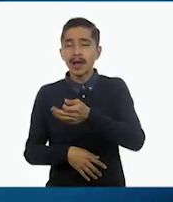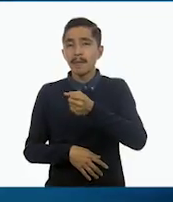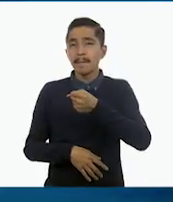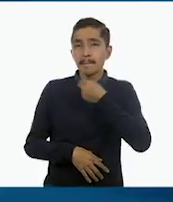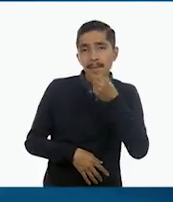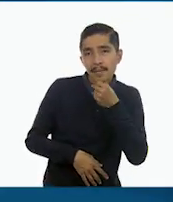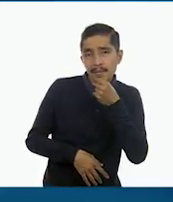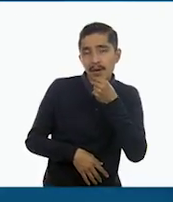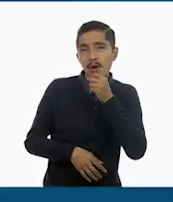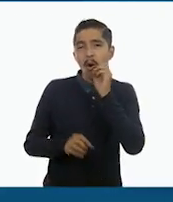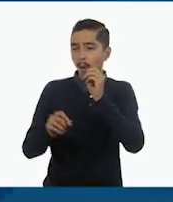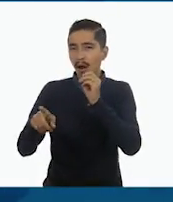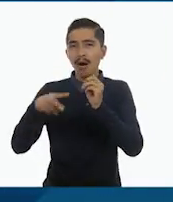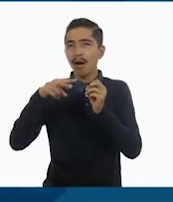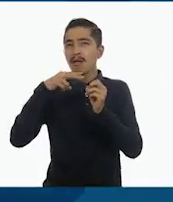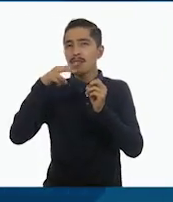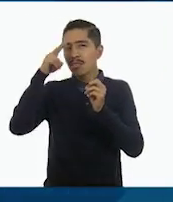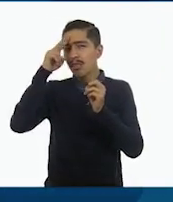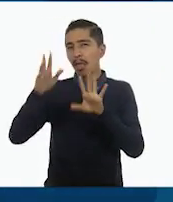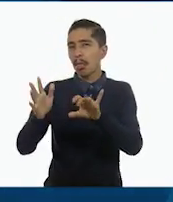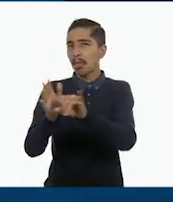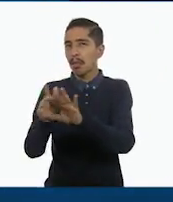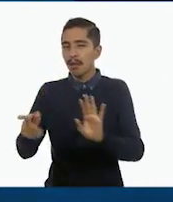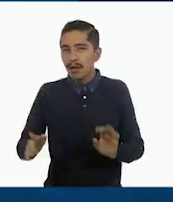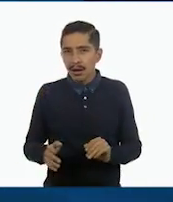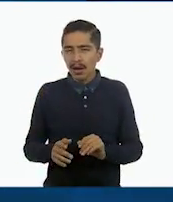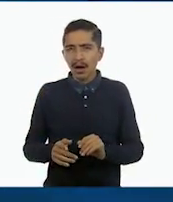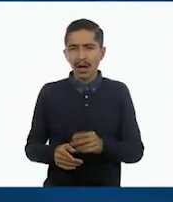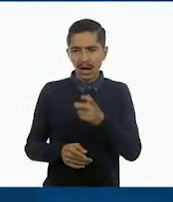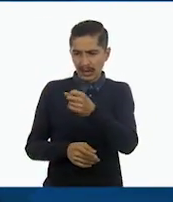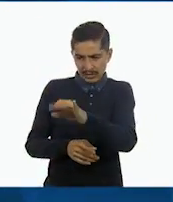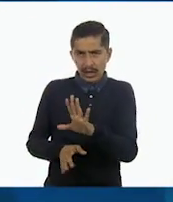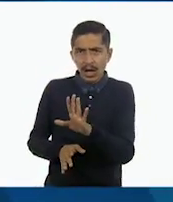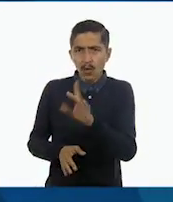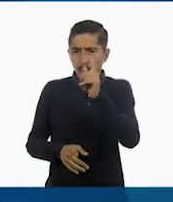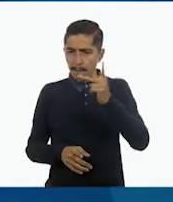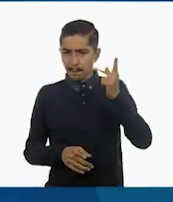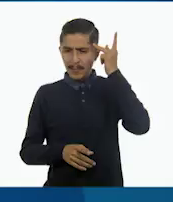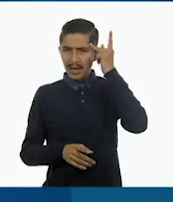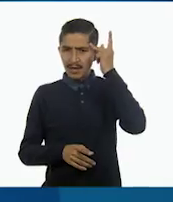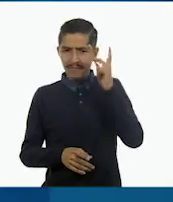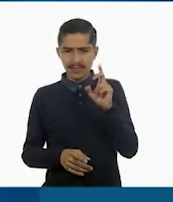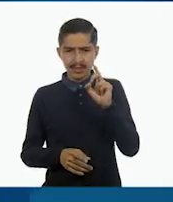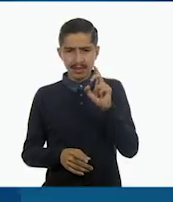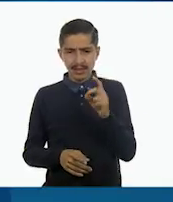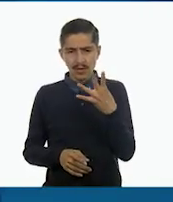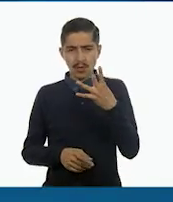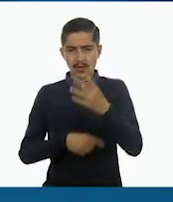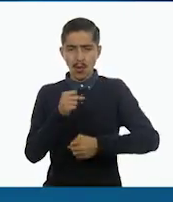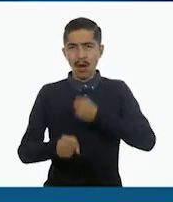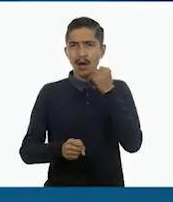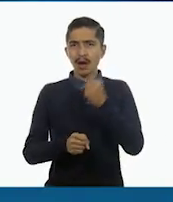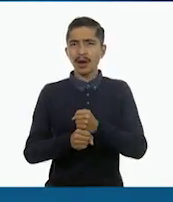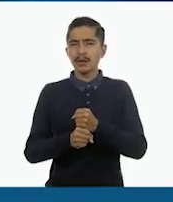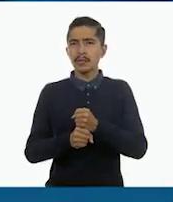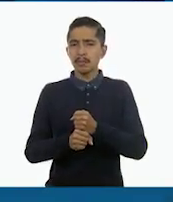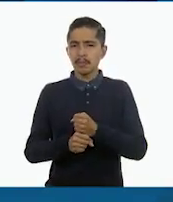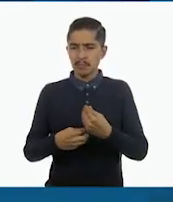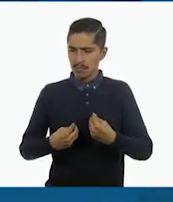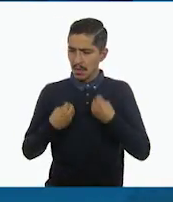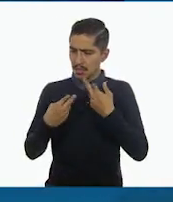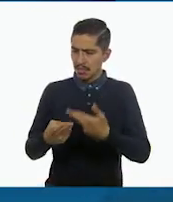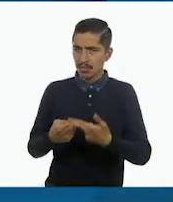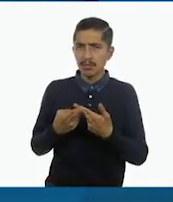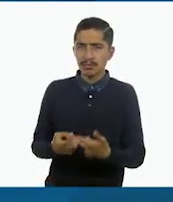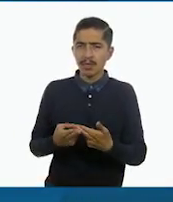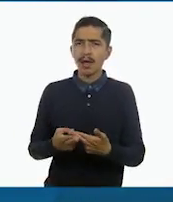ancianos o en imbéciles. No es la manera de obrar de un príncipe de 34 años lleno de vida y